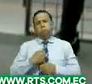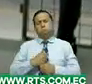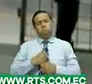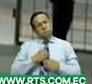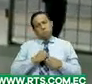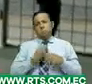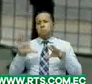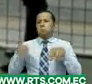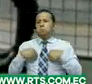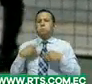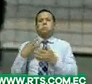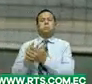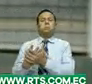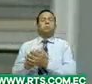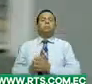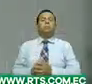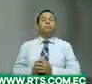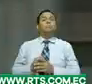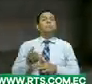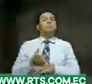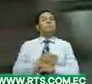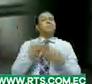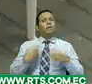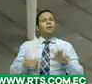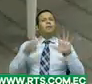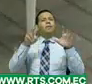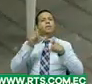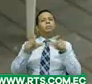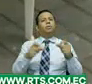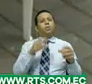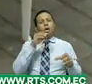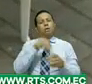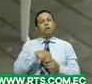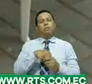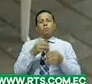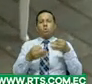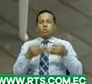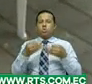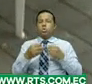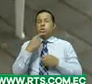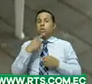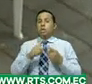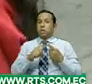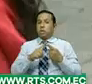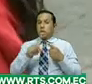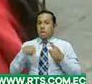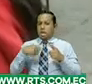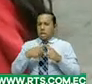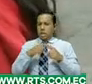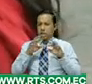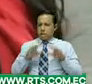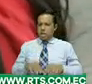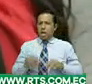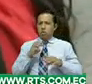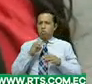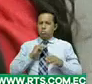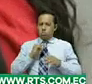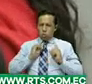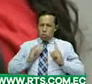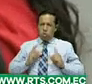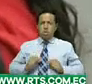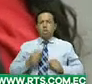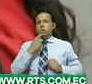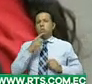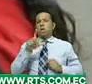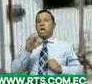encuentran anteriormente procesadas 7 personas más, entre ellas el exsecretario de Salud del municipio, Lenin M., quien se encuentra